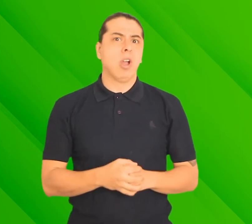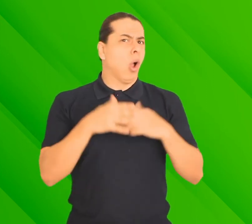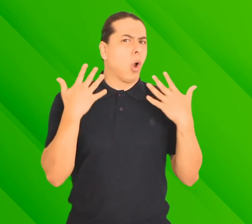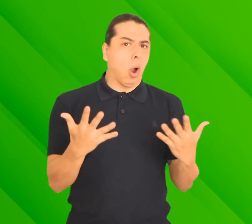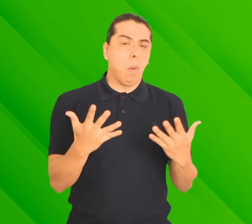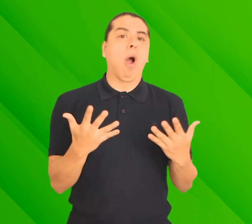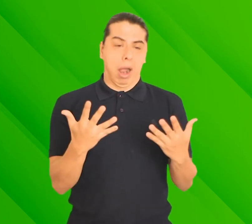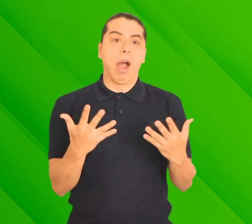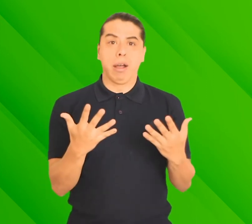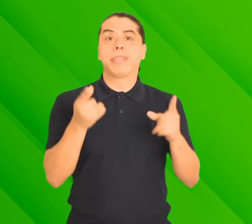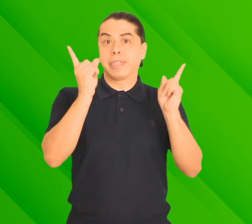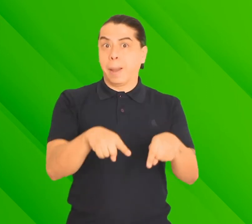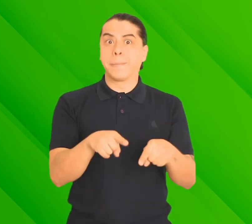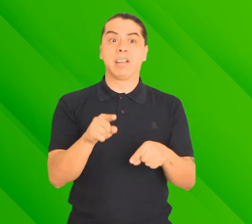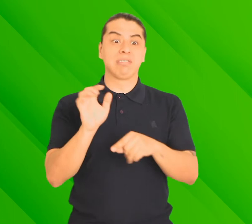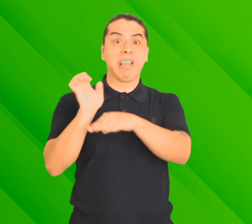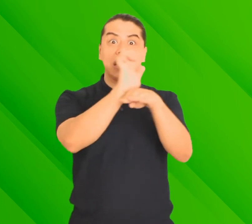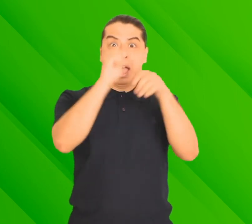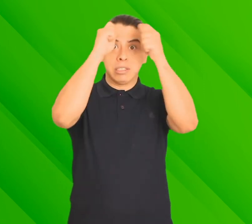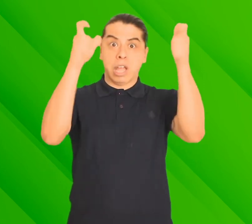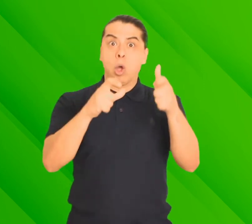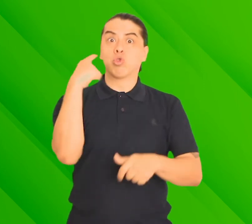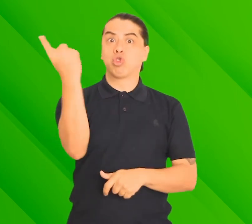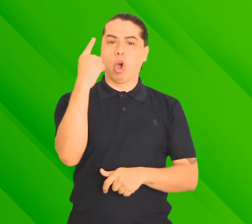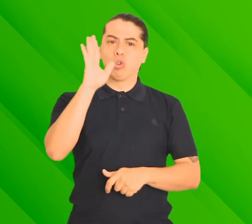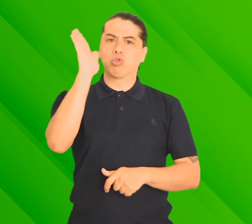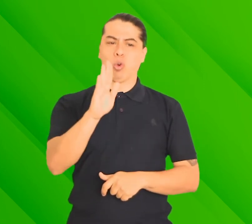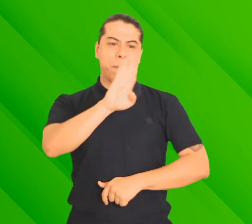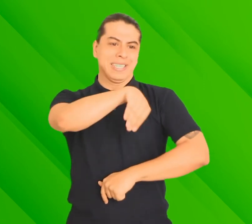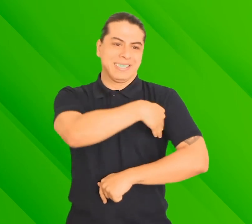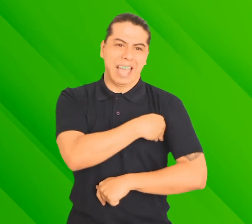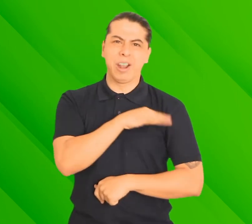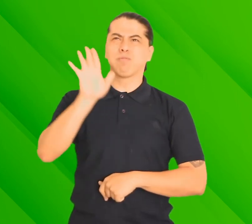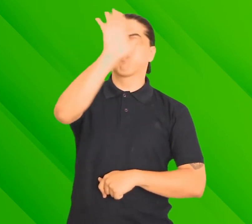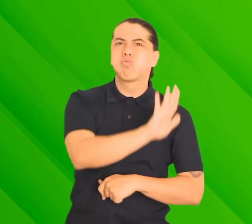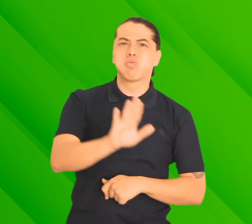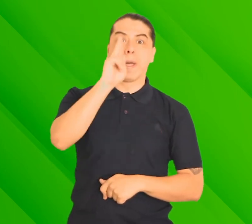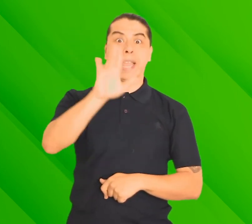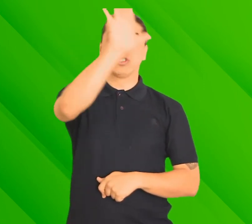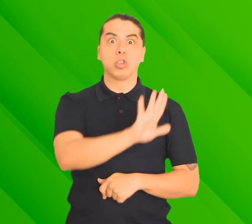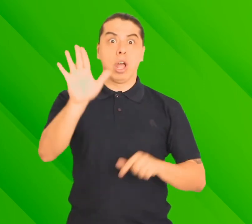igual para las entidades estatales territoriales.